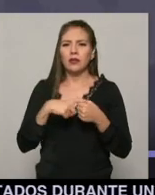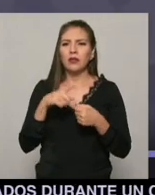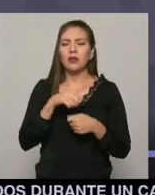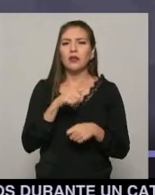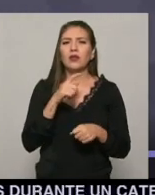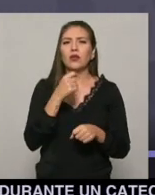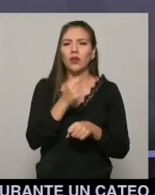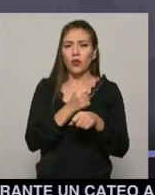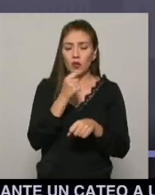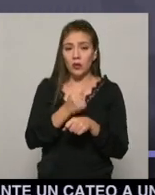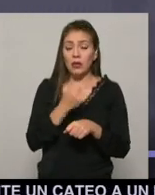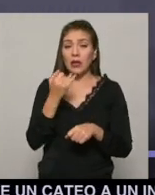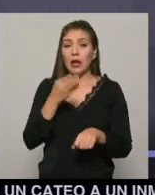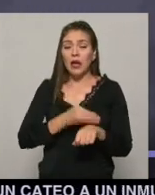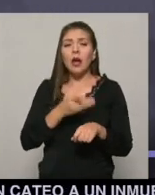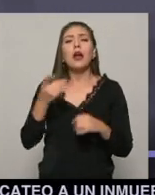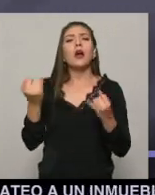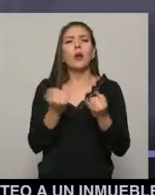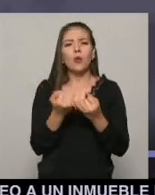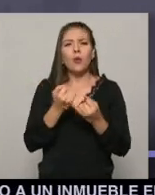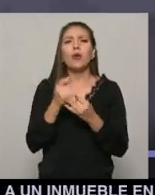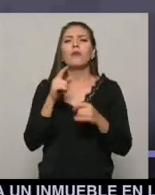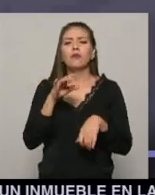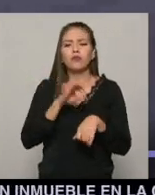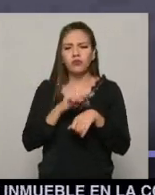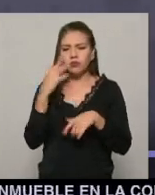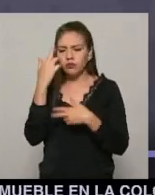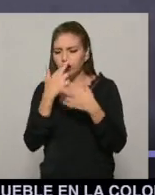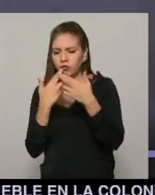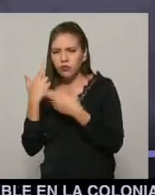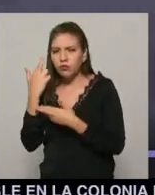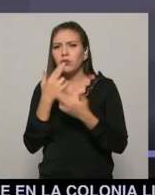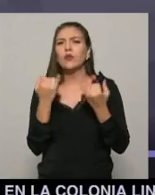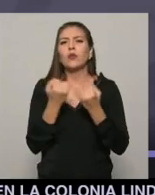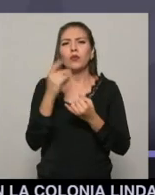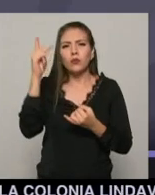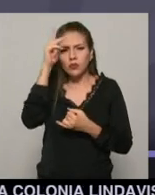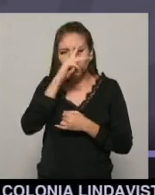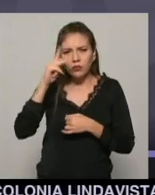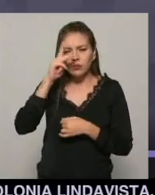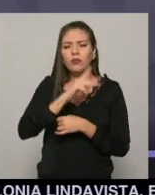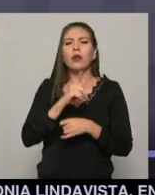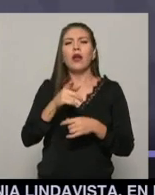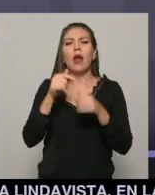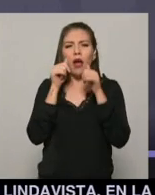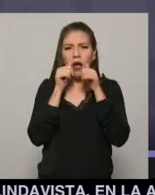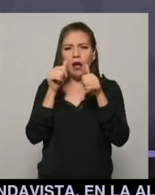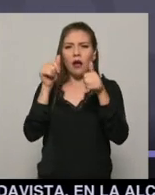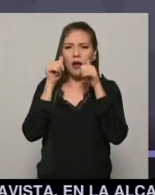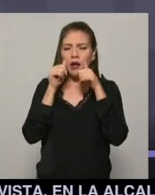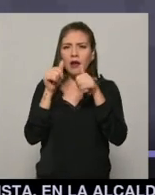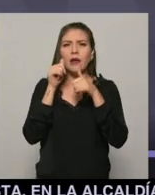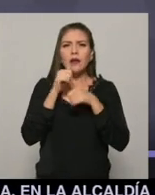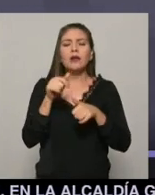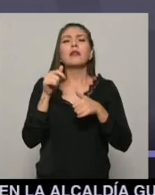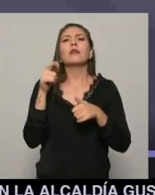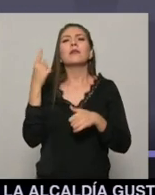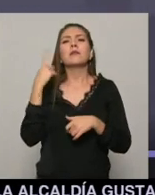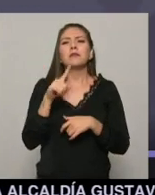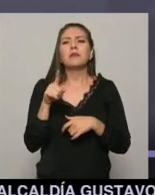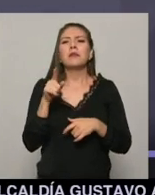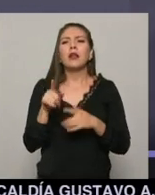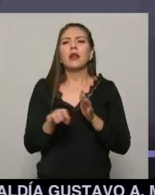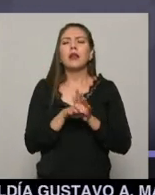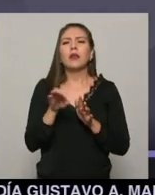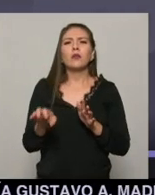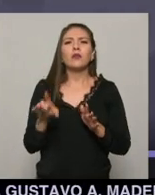sino también médicamente y psicológicamente, psicoterapéuticamente, de tal manera que hemos trabajado, por ejemplo, con